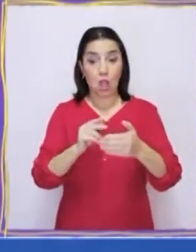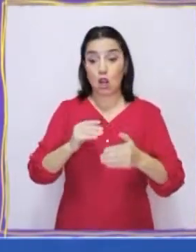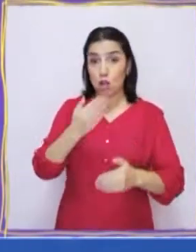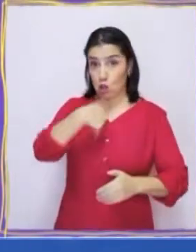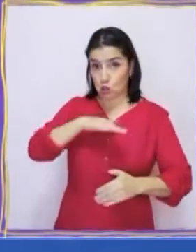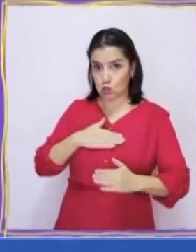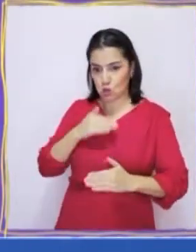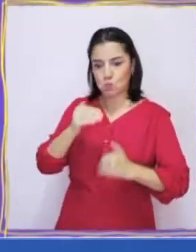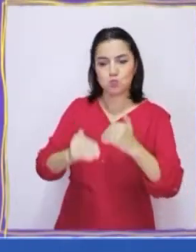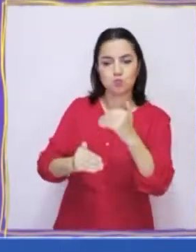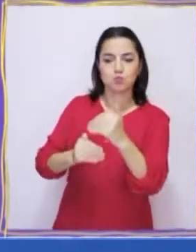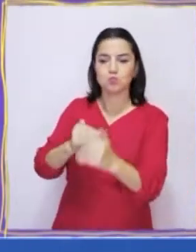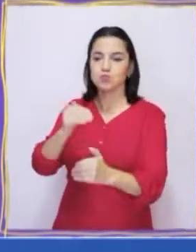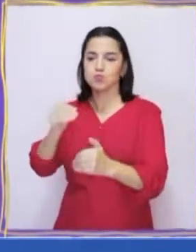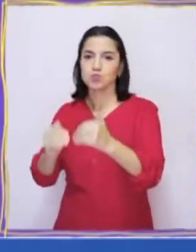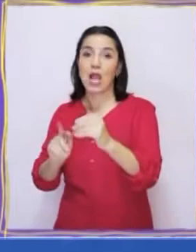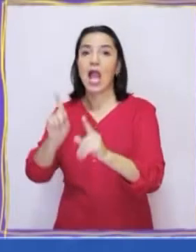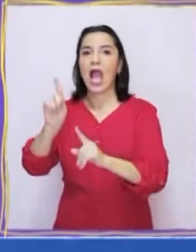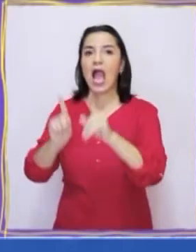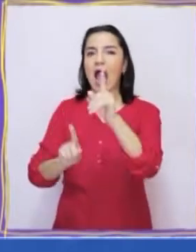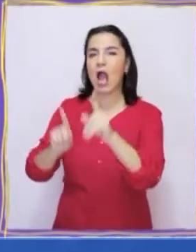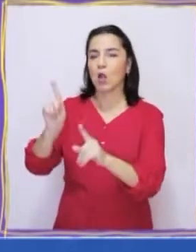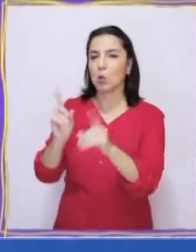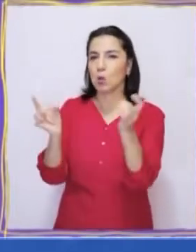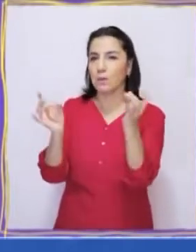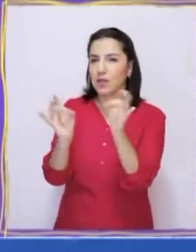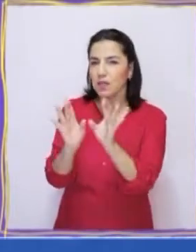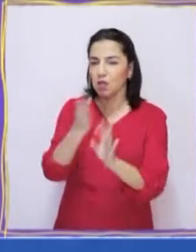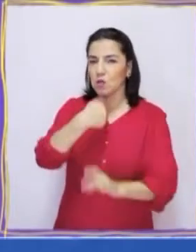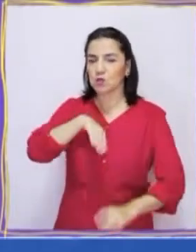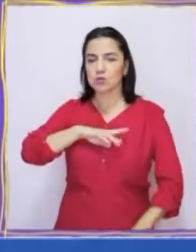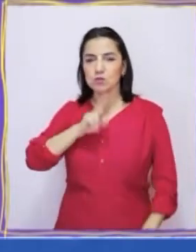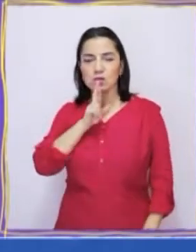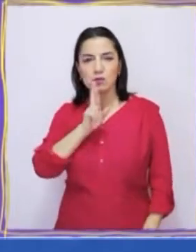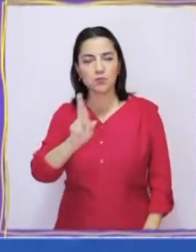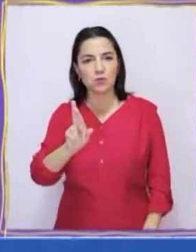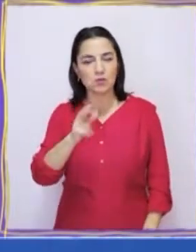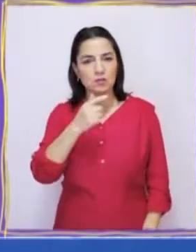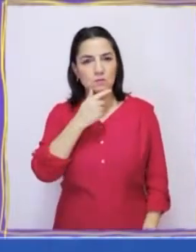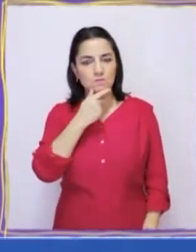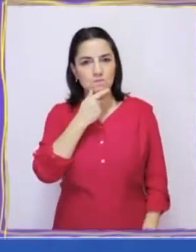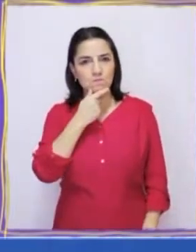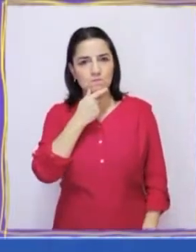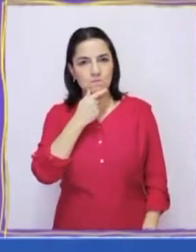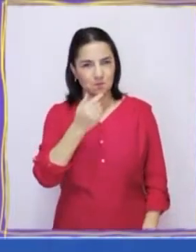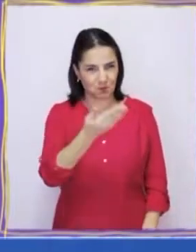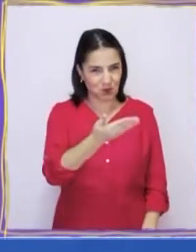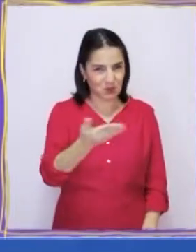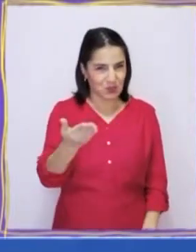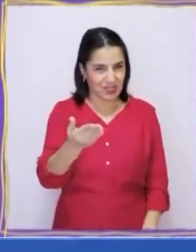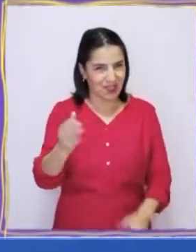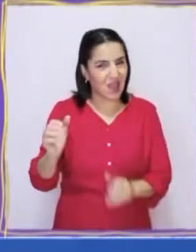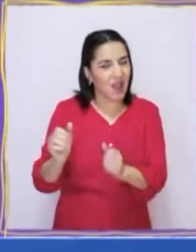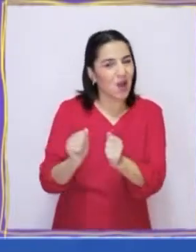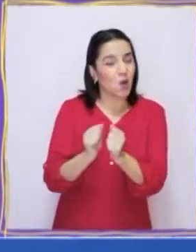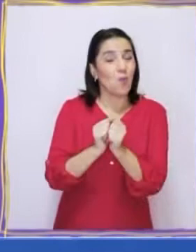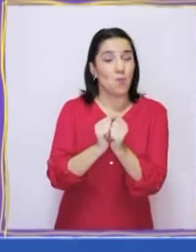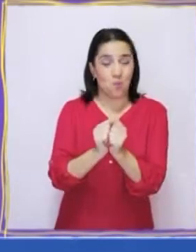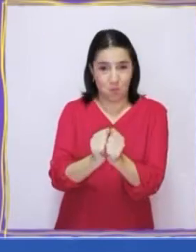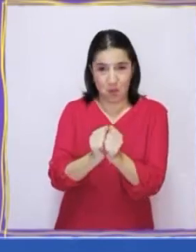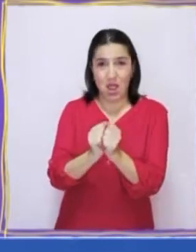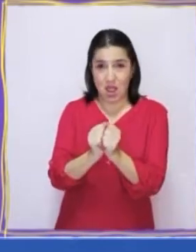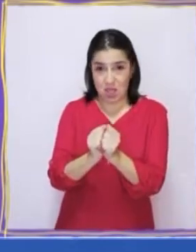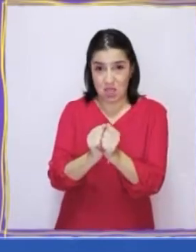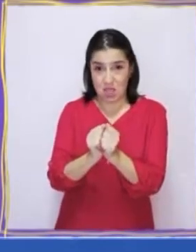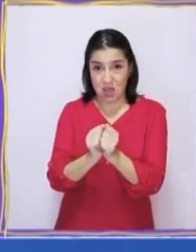medida que vayamos avanzando, aparecerán algunos misterios que debemos resolver. ¿Les parece? ¿Ustedes me